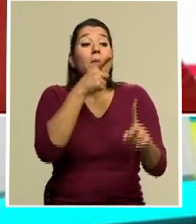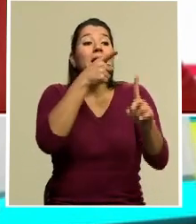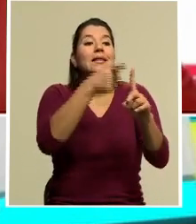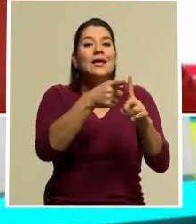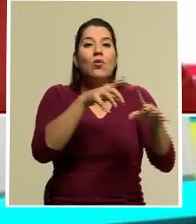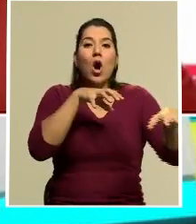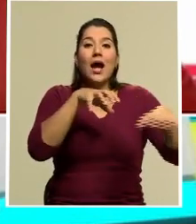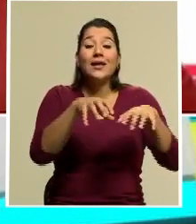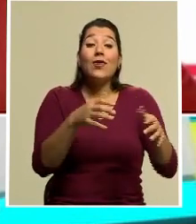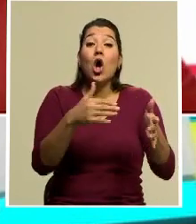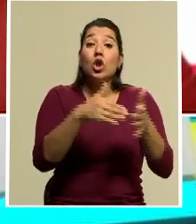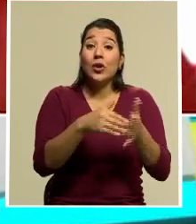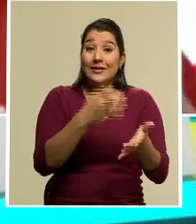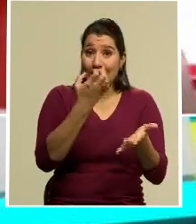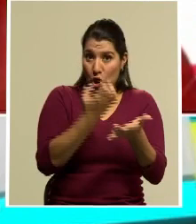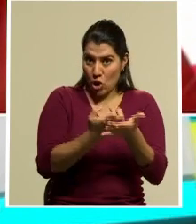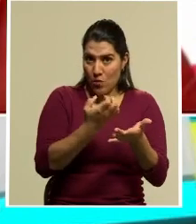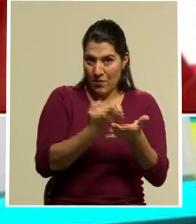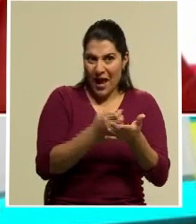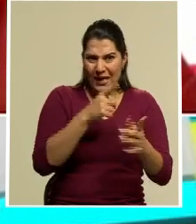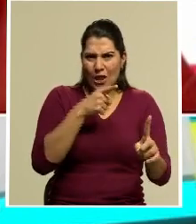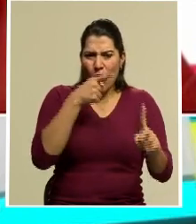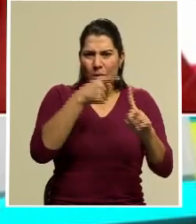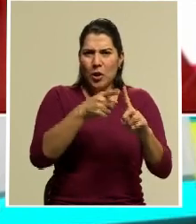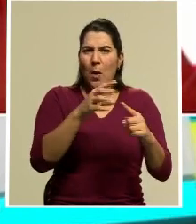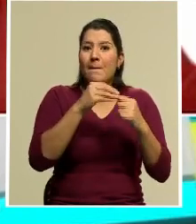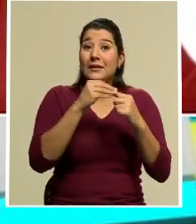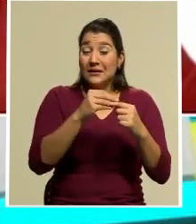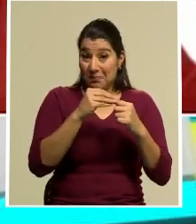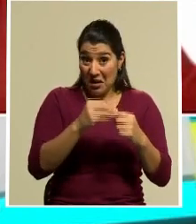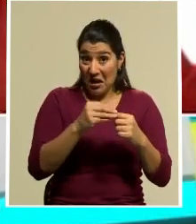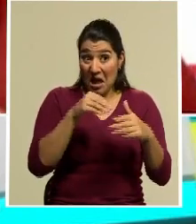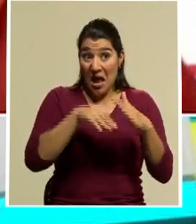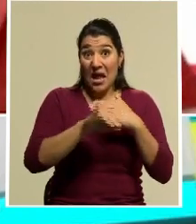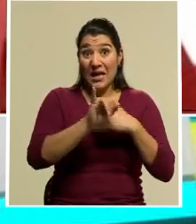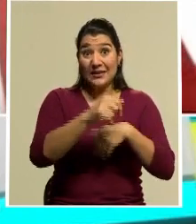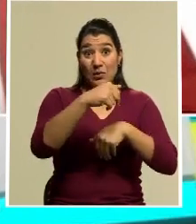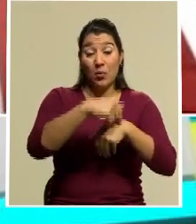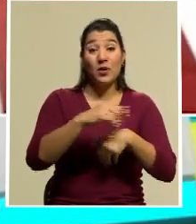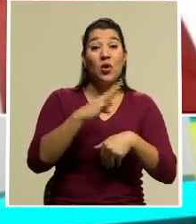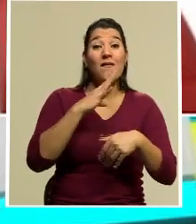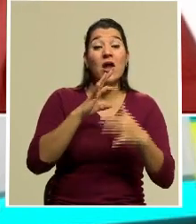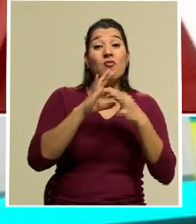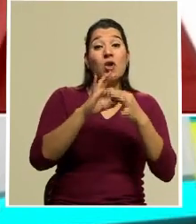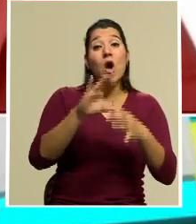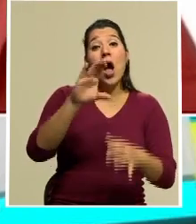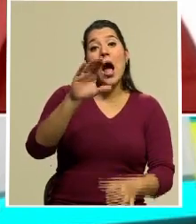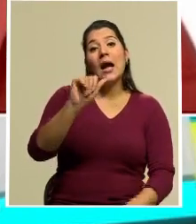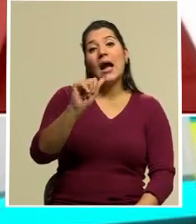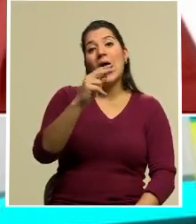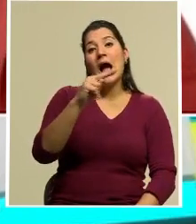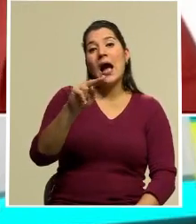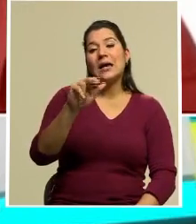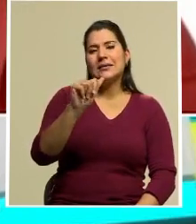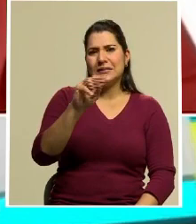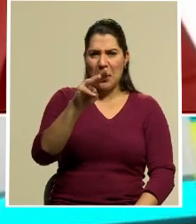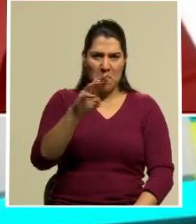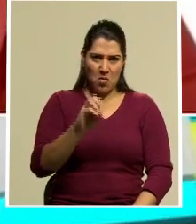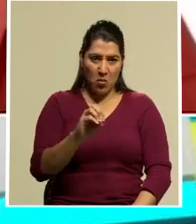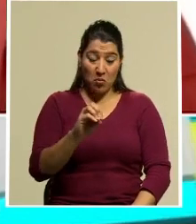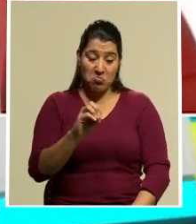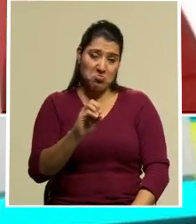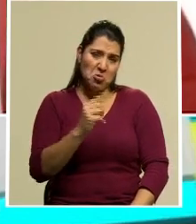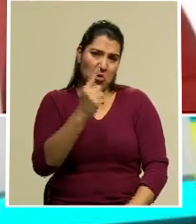plantea como el producto principal y en ese momento se mencionó el cáñamo como pudo haber sido cualquier otro producto y un año